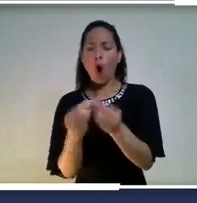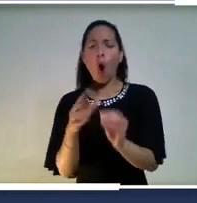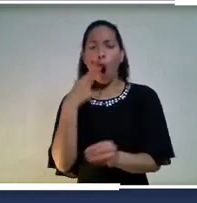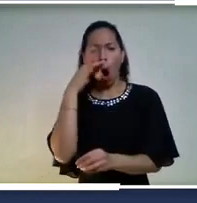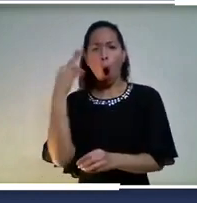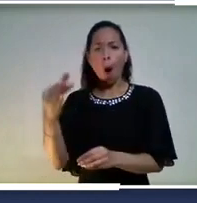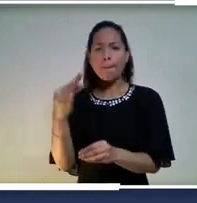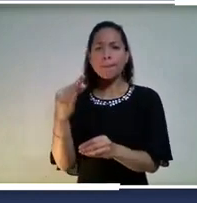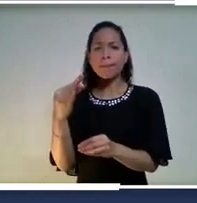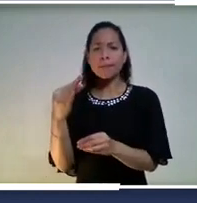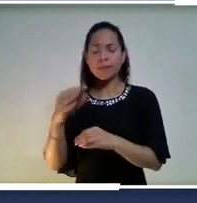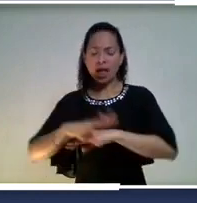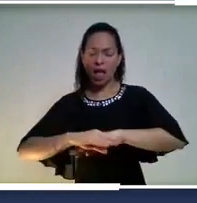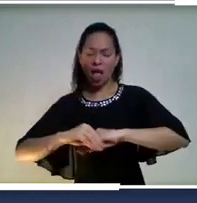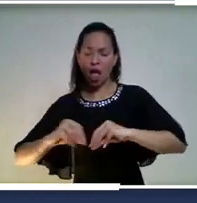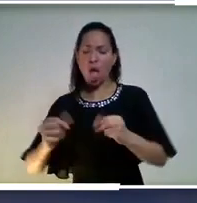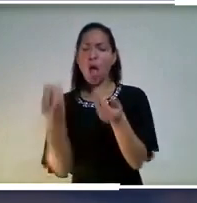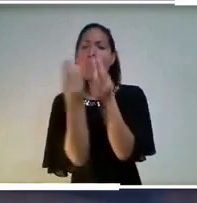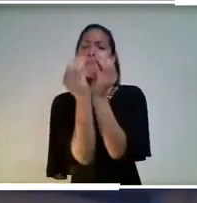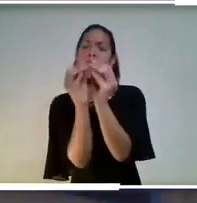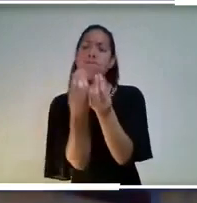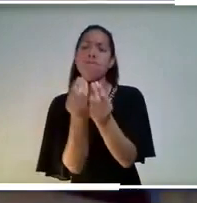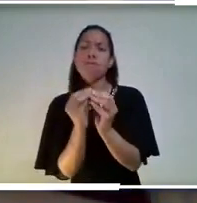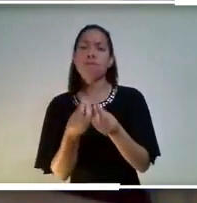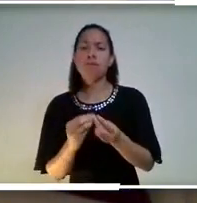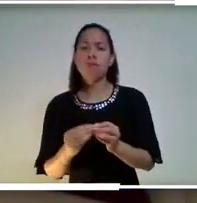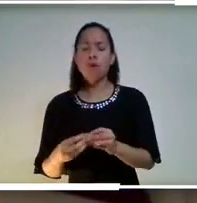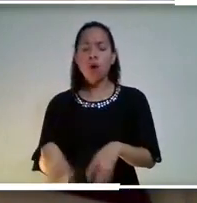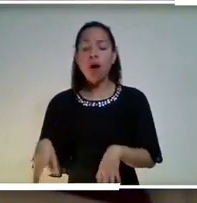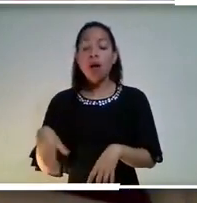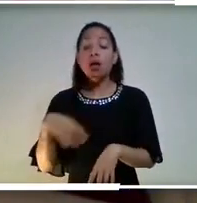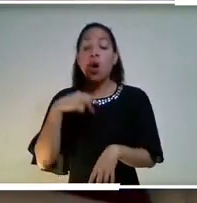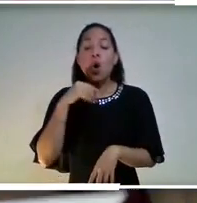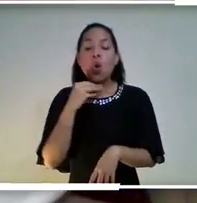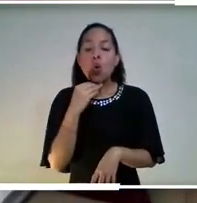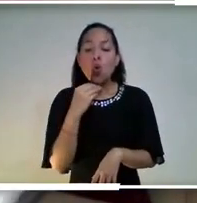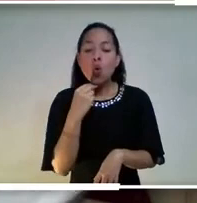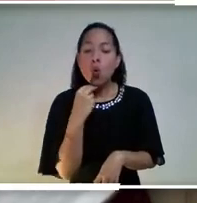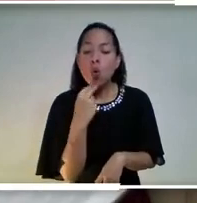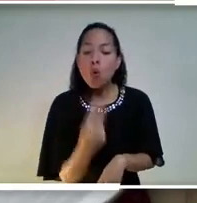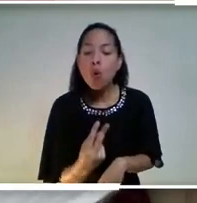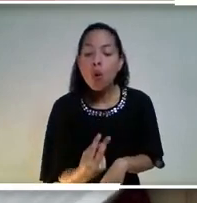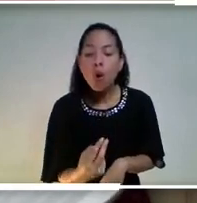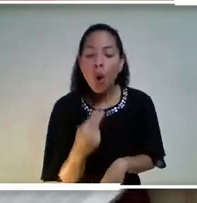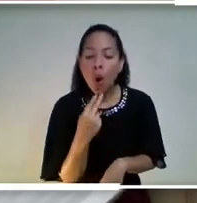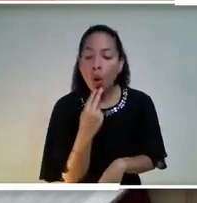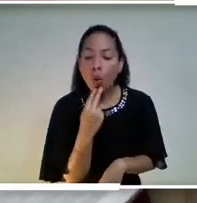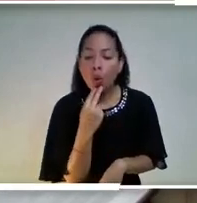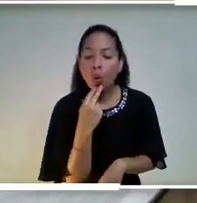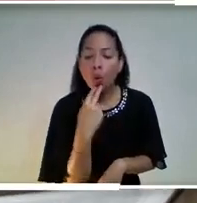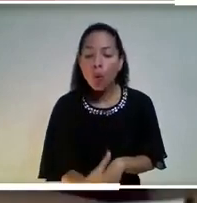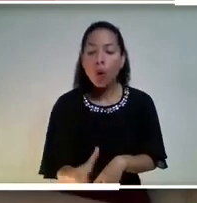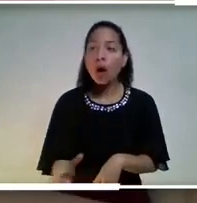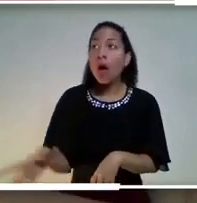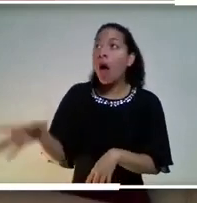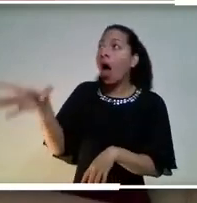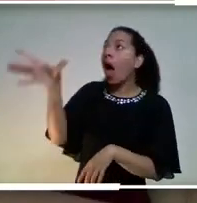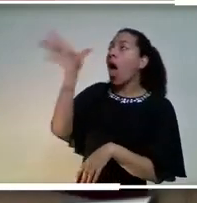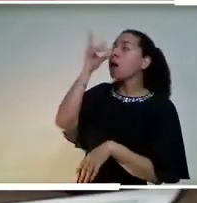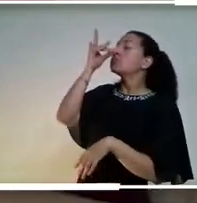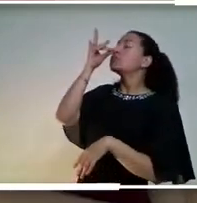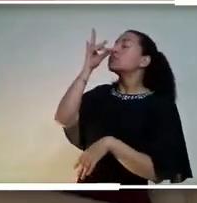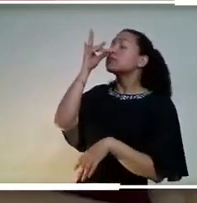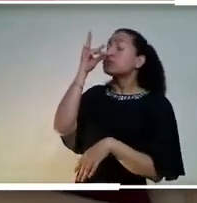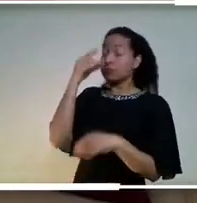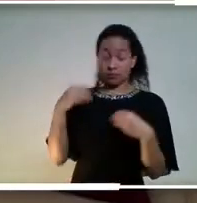y fue el hombre en un ser viviente o sea mira yo las gracias y dios tomó los elementos del polvo de la tierra